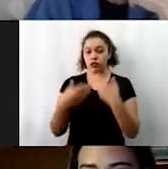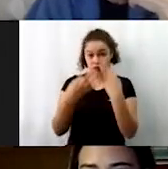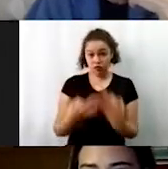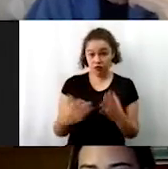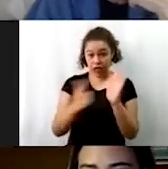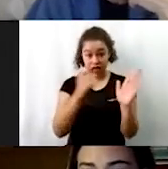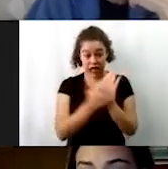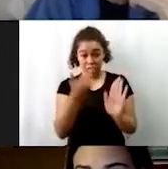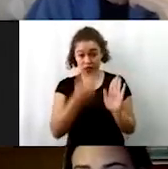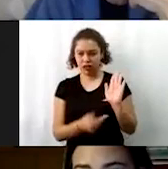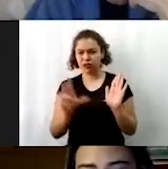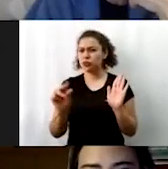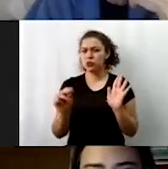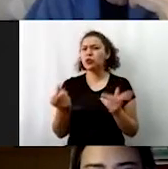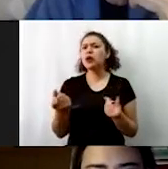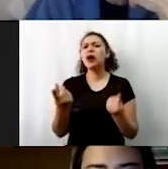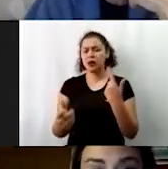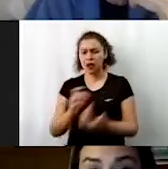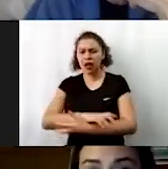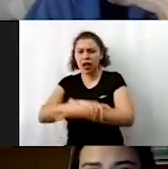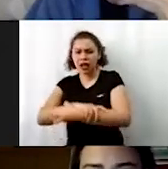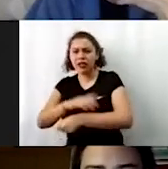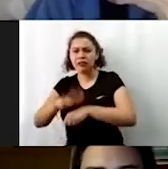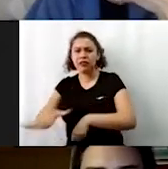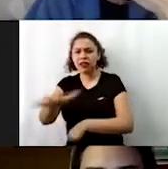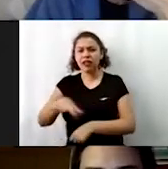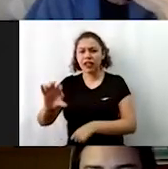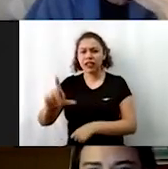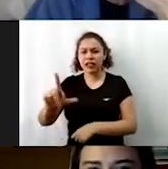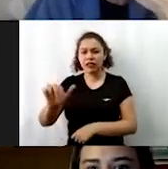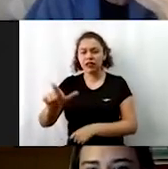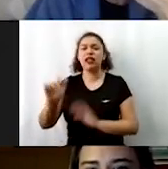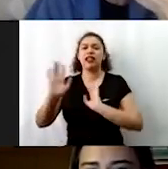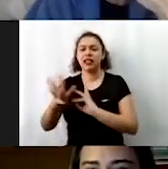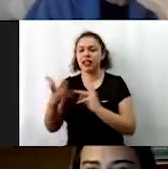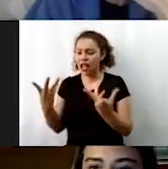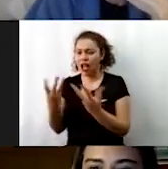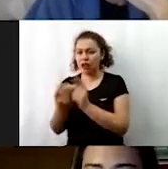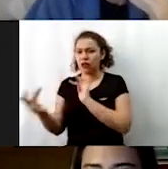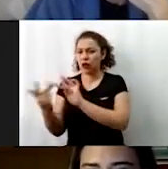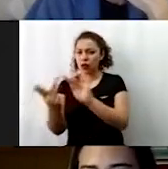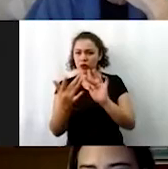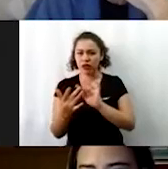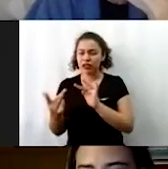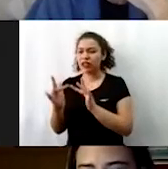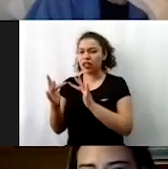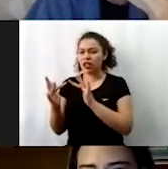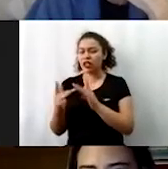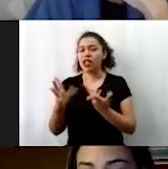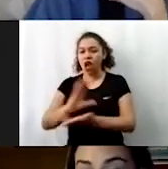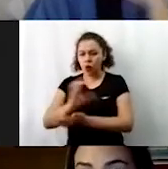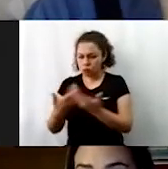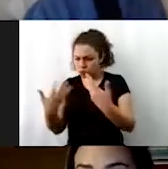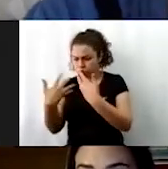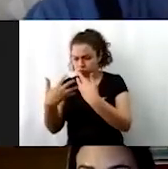alianzas que funcionan y más porque la sociedad civil tiene mucha práctica de trabajar en red, que funcionan aún sin un contrato o sin